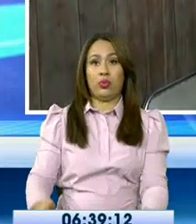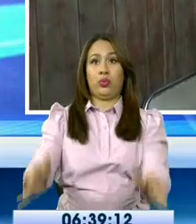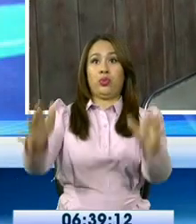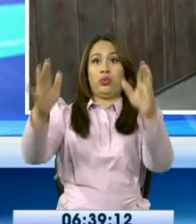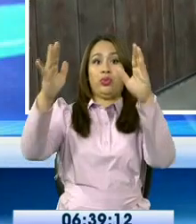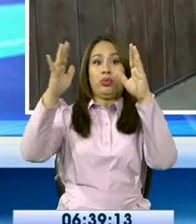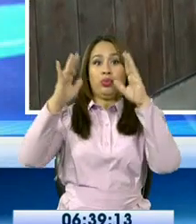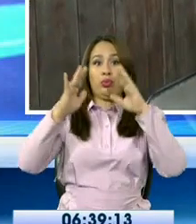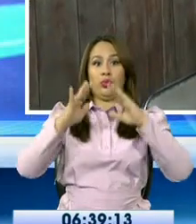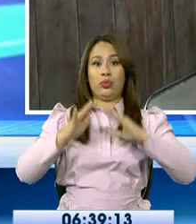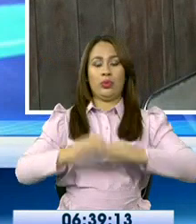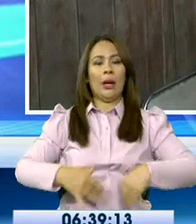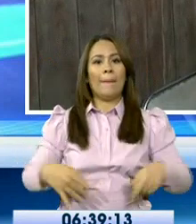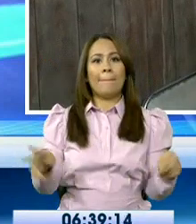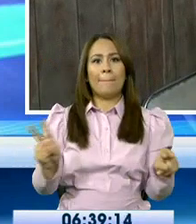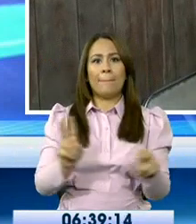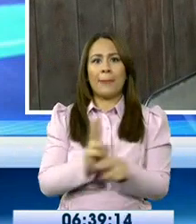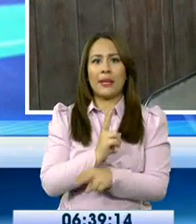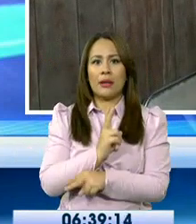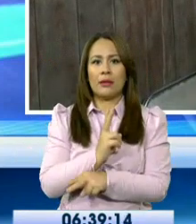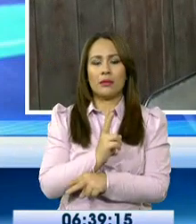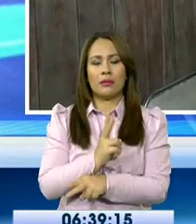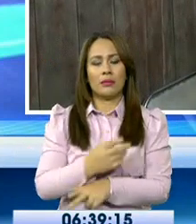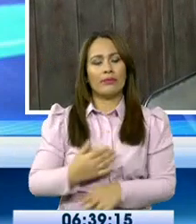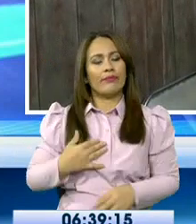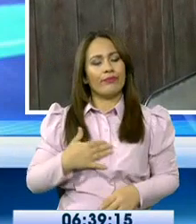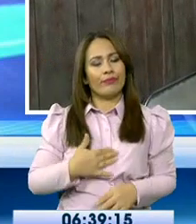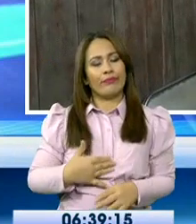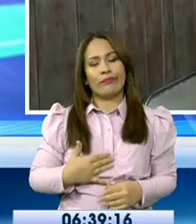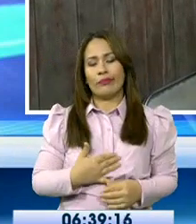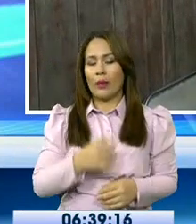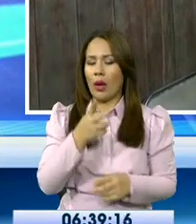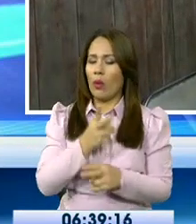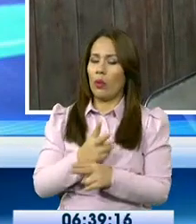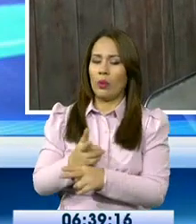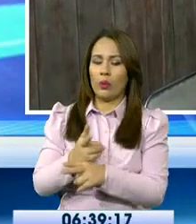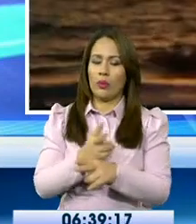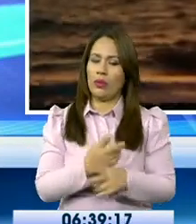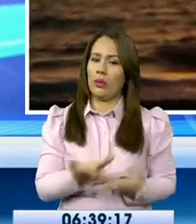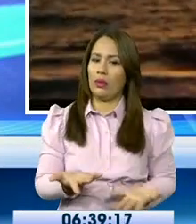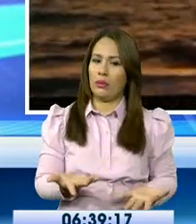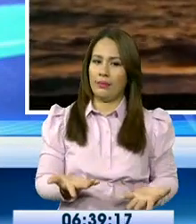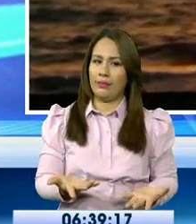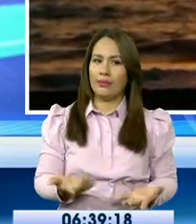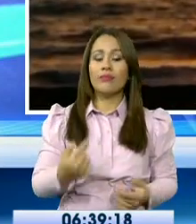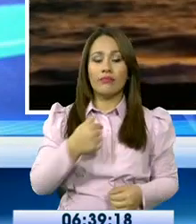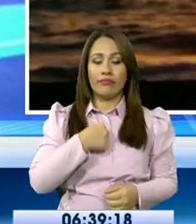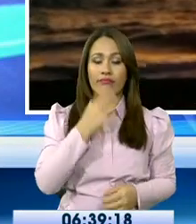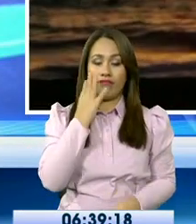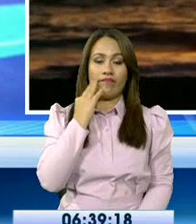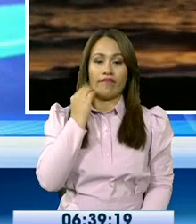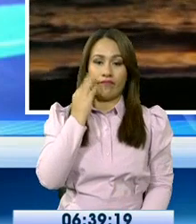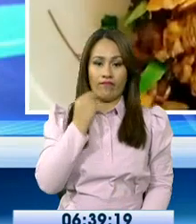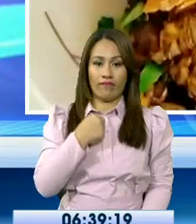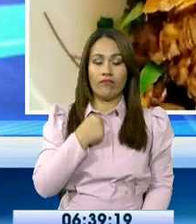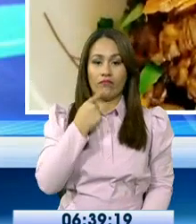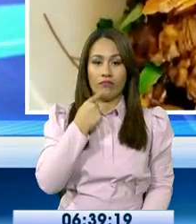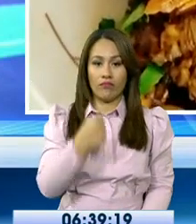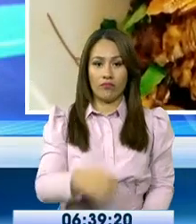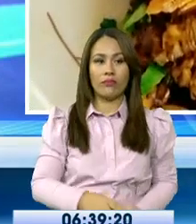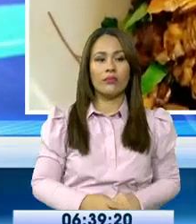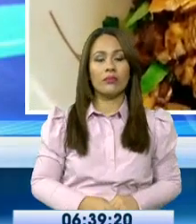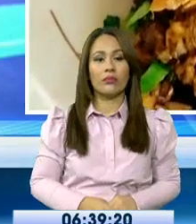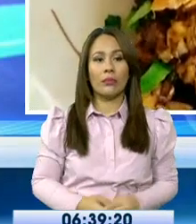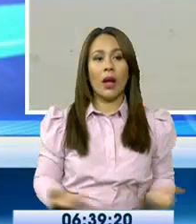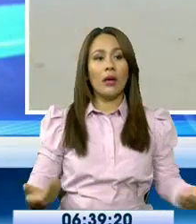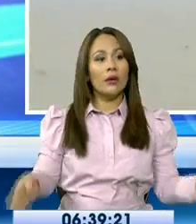poderosamente peligroso y de repente es una mansa palomita que uno puede disfrutar. Lo he vivido y por eso lo digo. Y no es solamente el